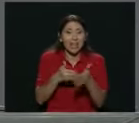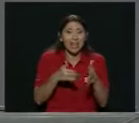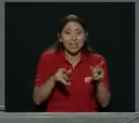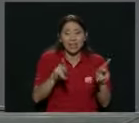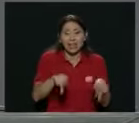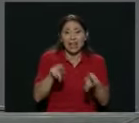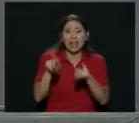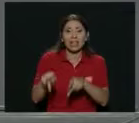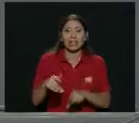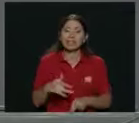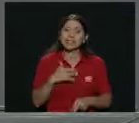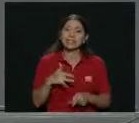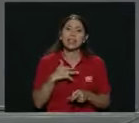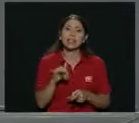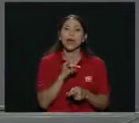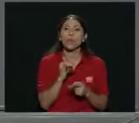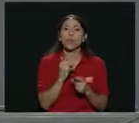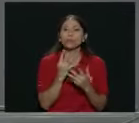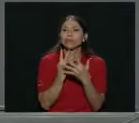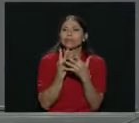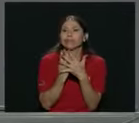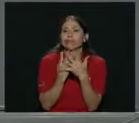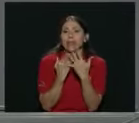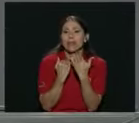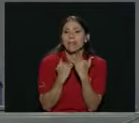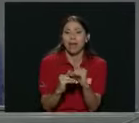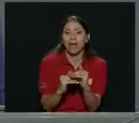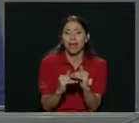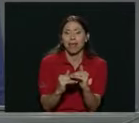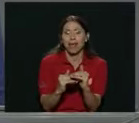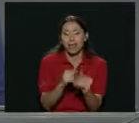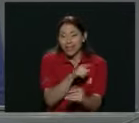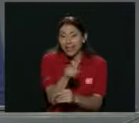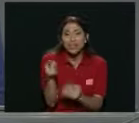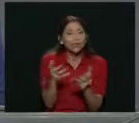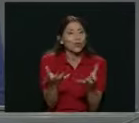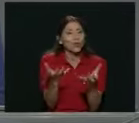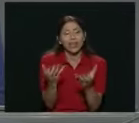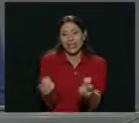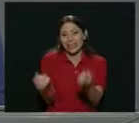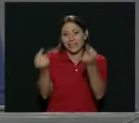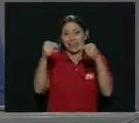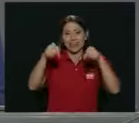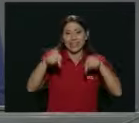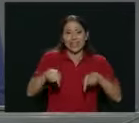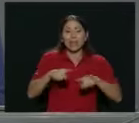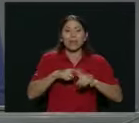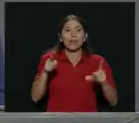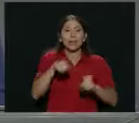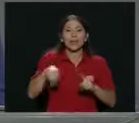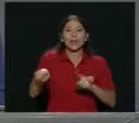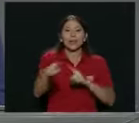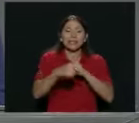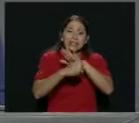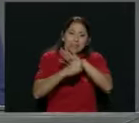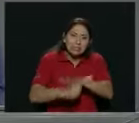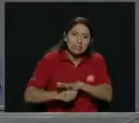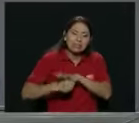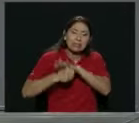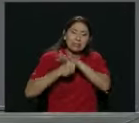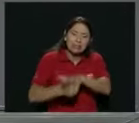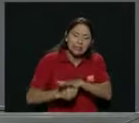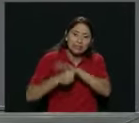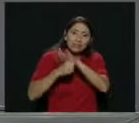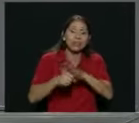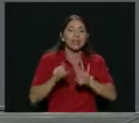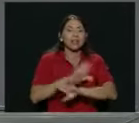forma se sienta atrapada y, o sea, evidentemente ellos no quieren regresar, pero están siendo presionados por diferentes